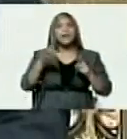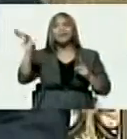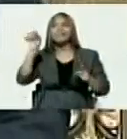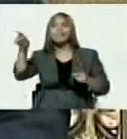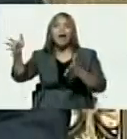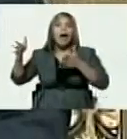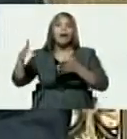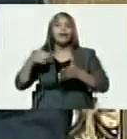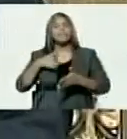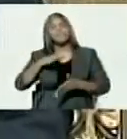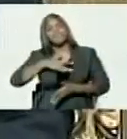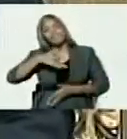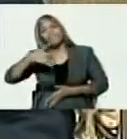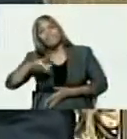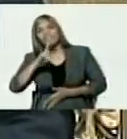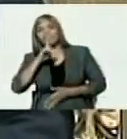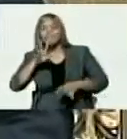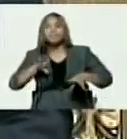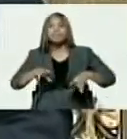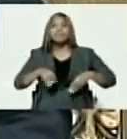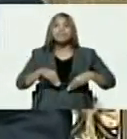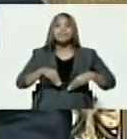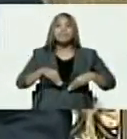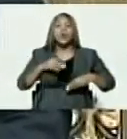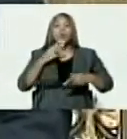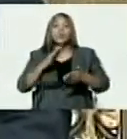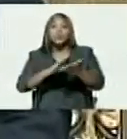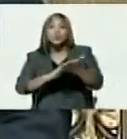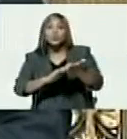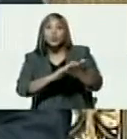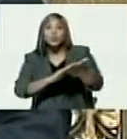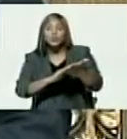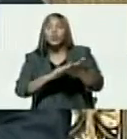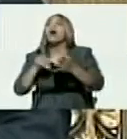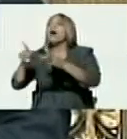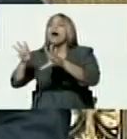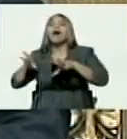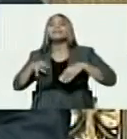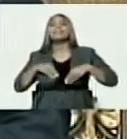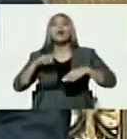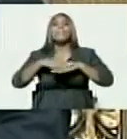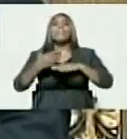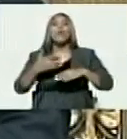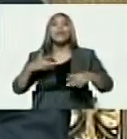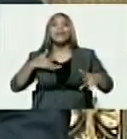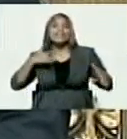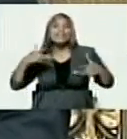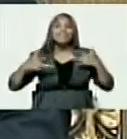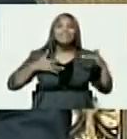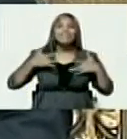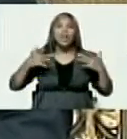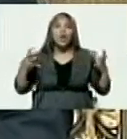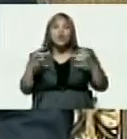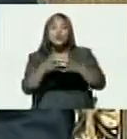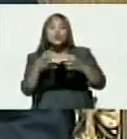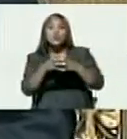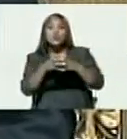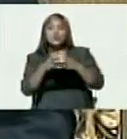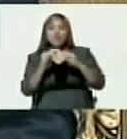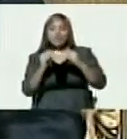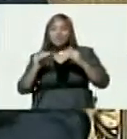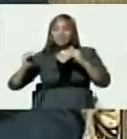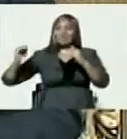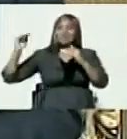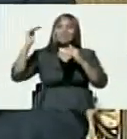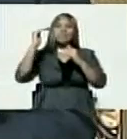asumido, tienes que hacerlo como propio, dado que el interés del equipo está por encima de la